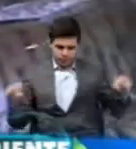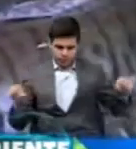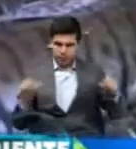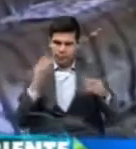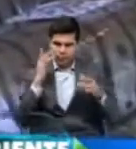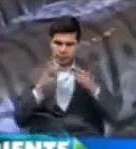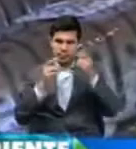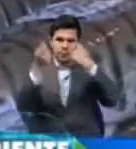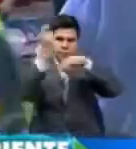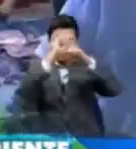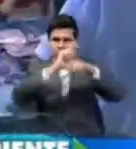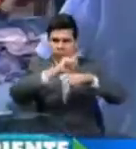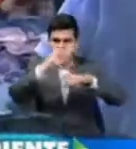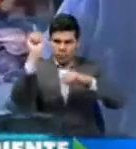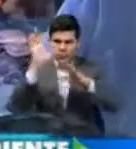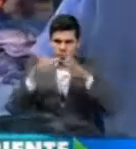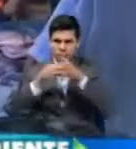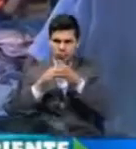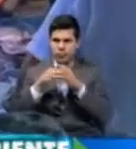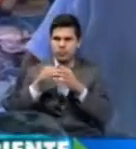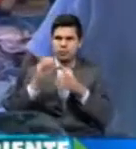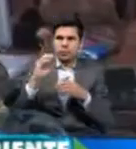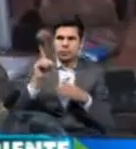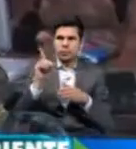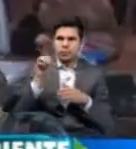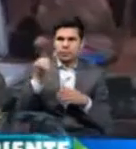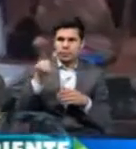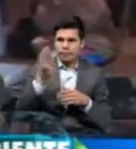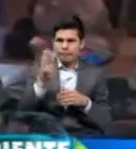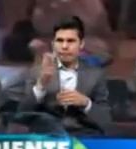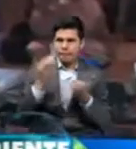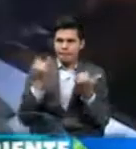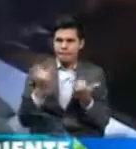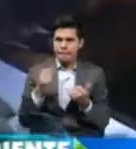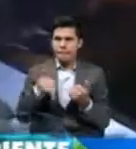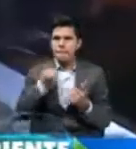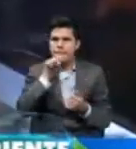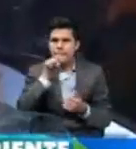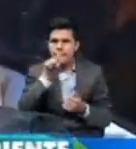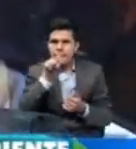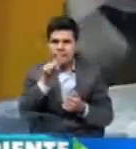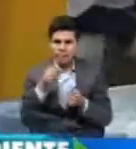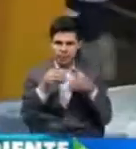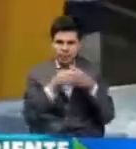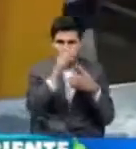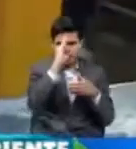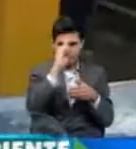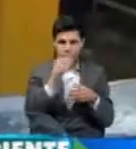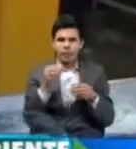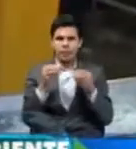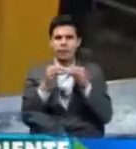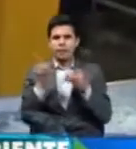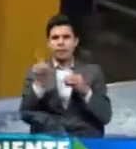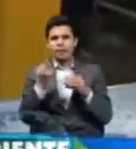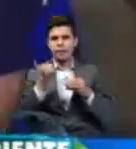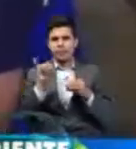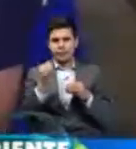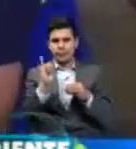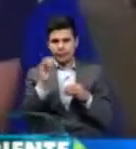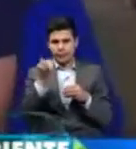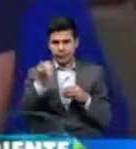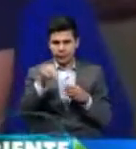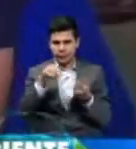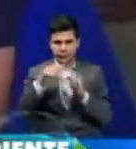venta, el grupo de fauna y flora de la Corporación Autónoma para la Defensa de la Meseta de Bucaramanga, la SIJIN y la Policía Ambiental incautaron